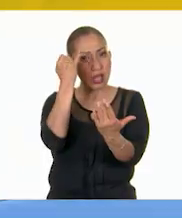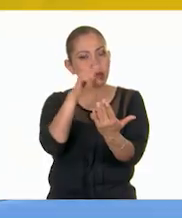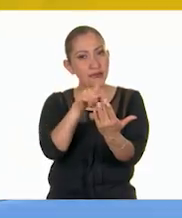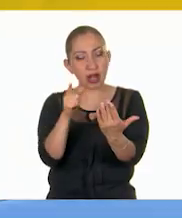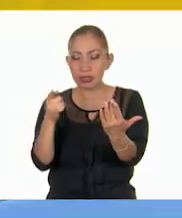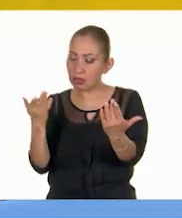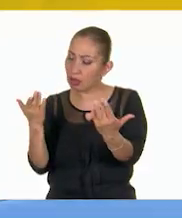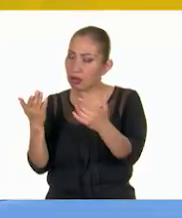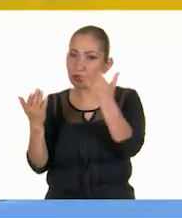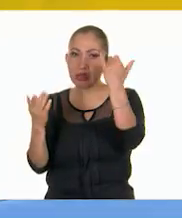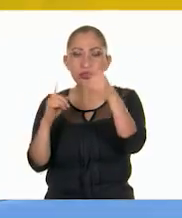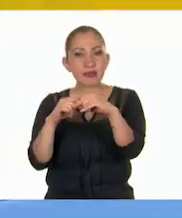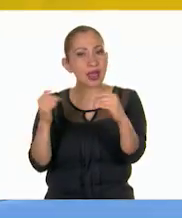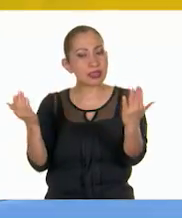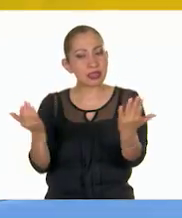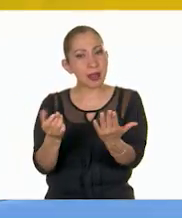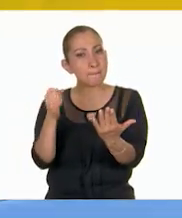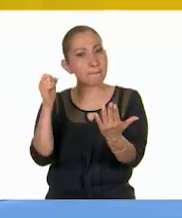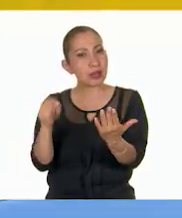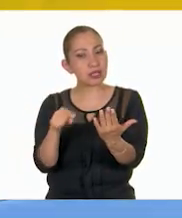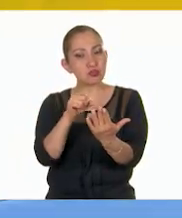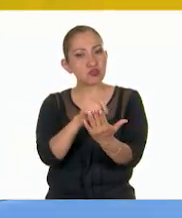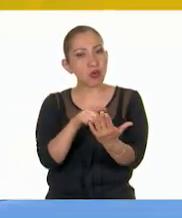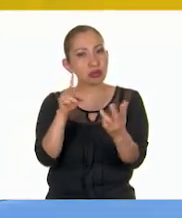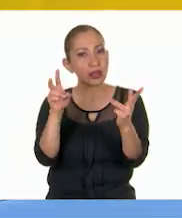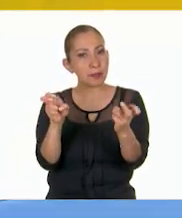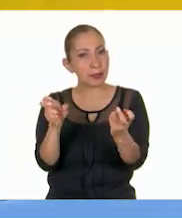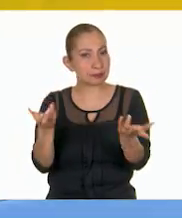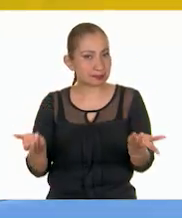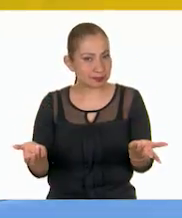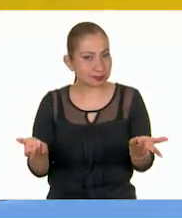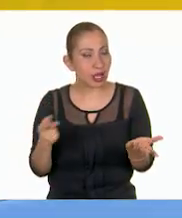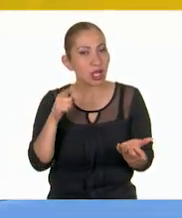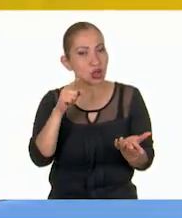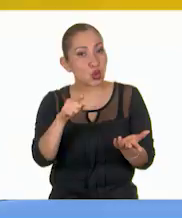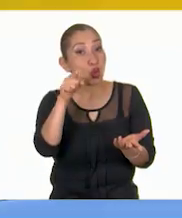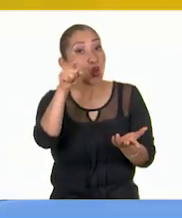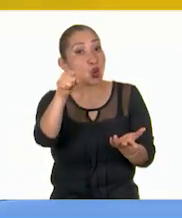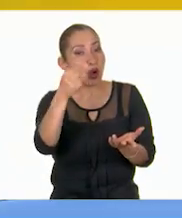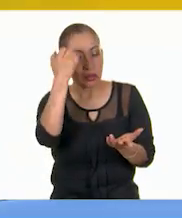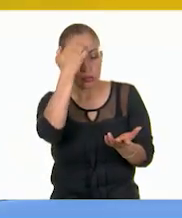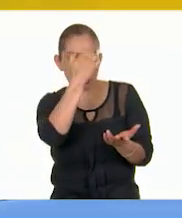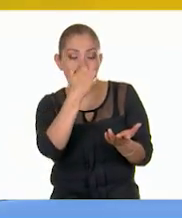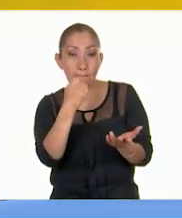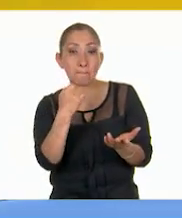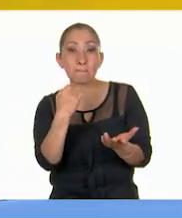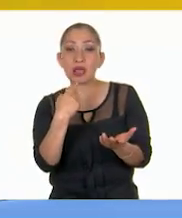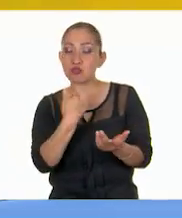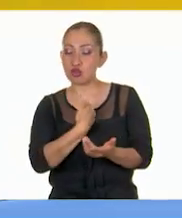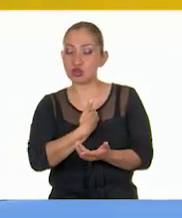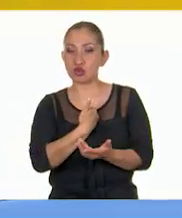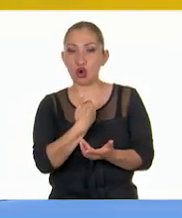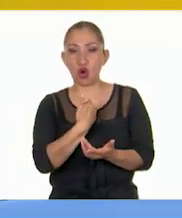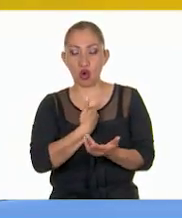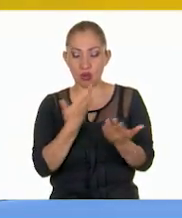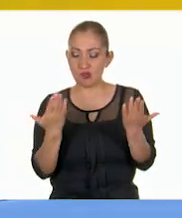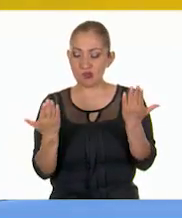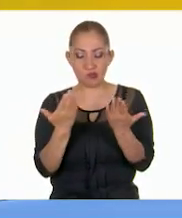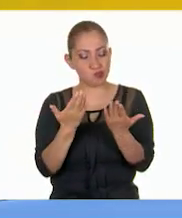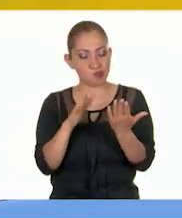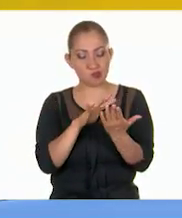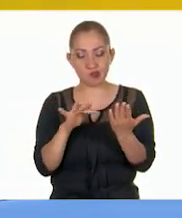distintas perspectivas de aquello sobre lo que investigan y fórmense un juicio propio con base en lo